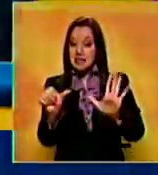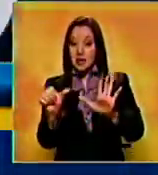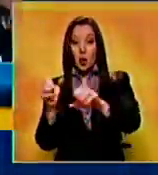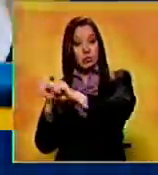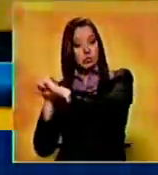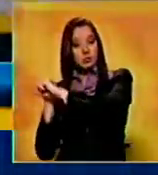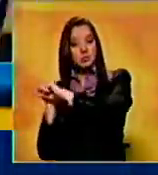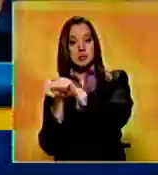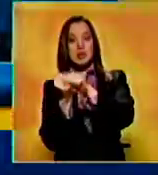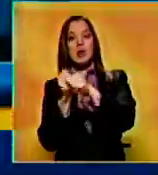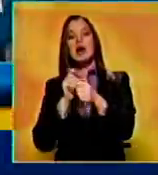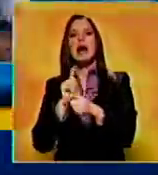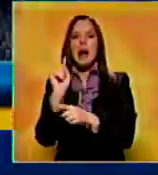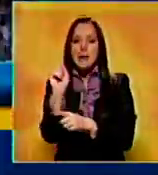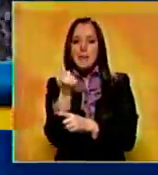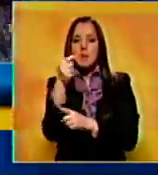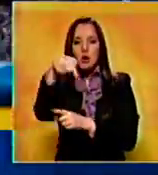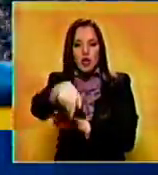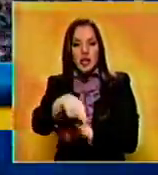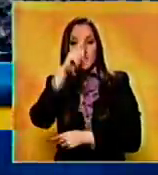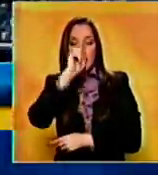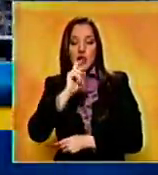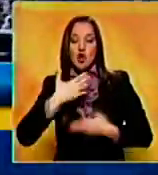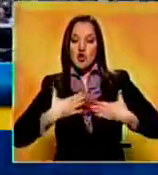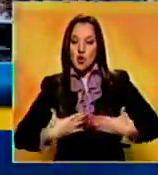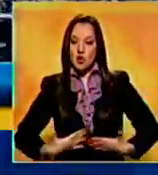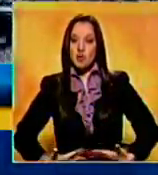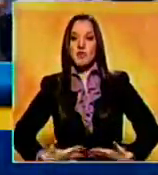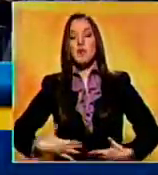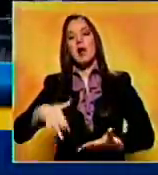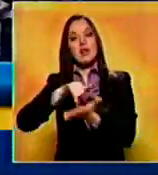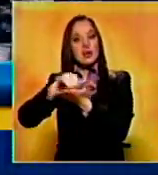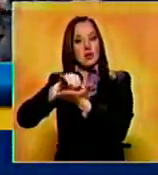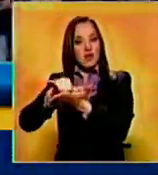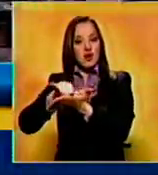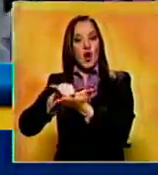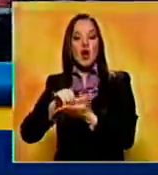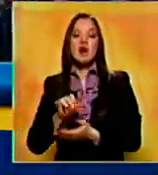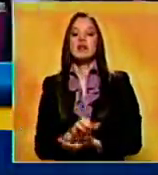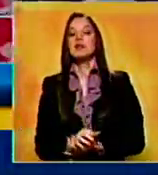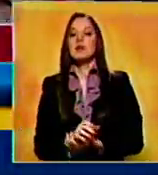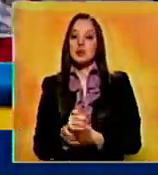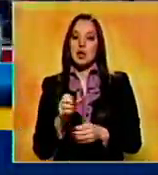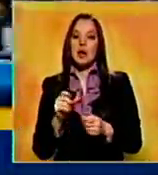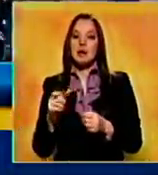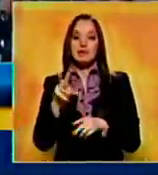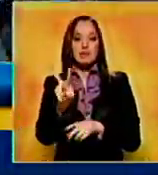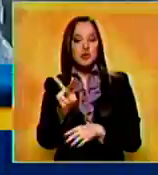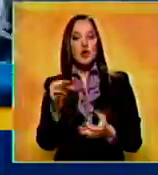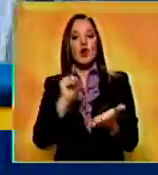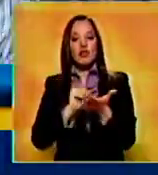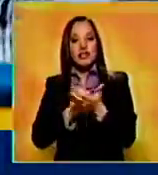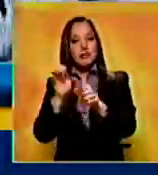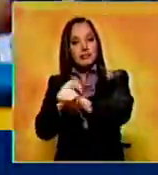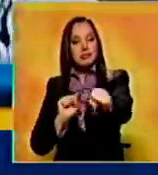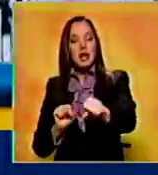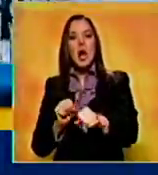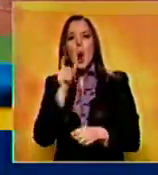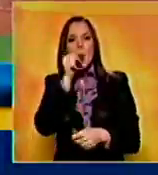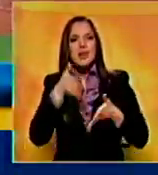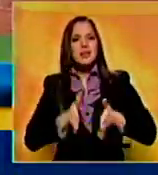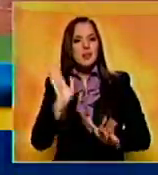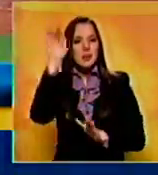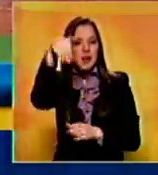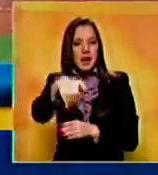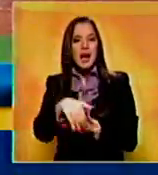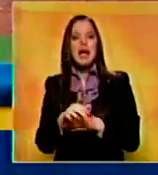cuadrangular del año, el primero con el uniforme de los Yankees. Ligó de 5-2 con remolcada, anotada y par de ponches. Miguel Cabrera se fue de 5-1 con 2